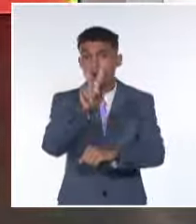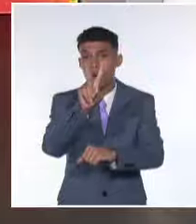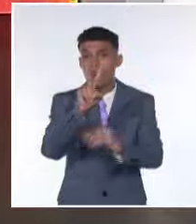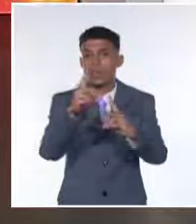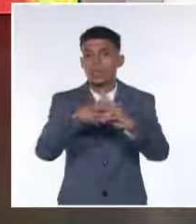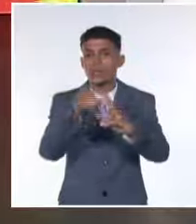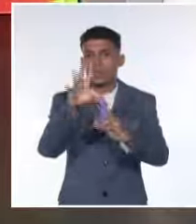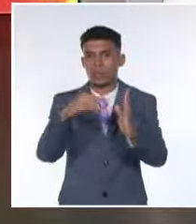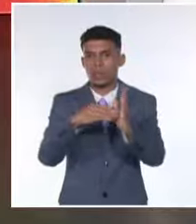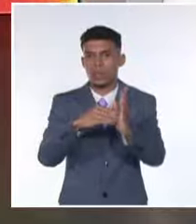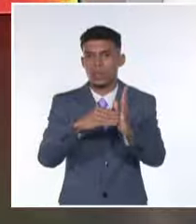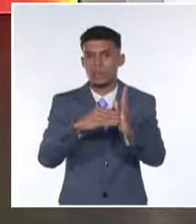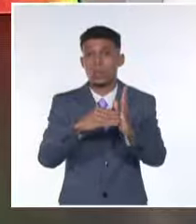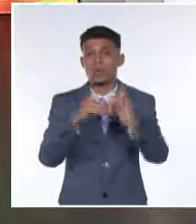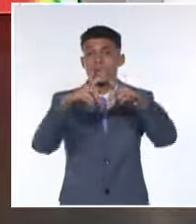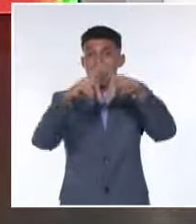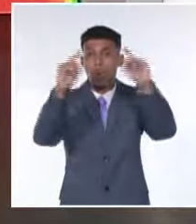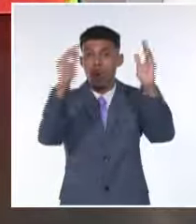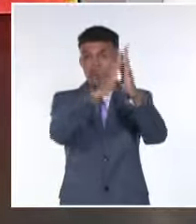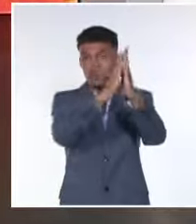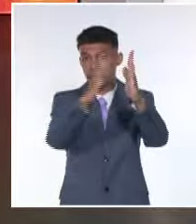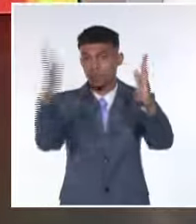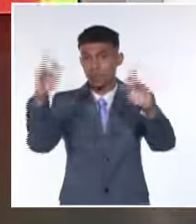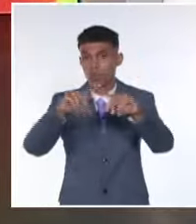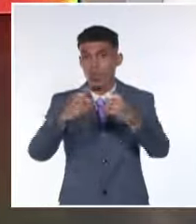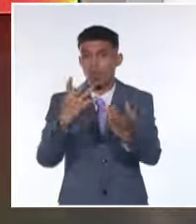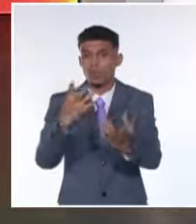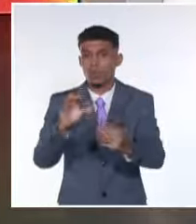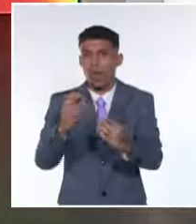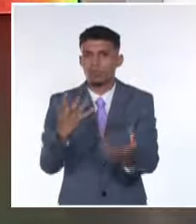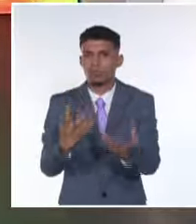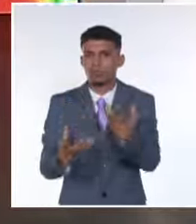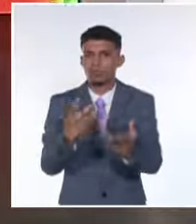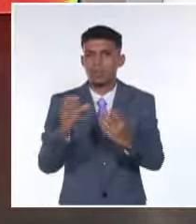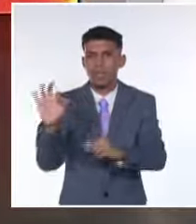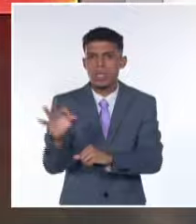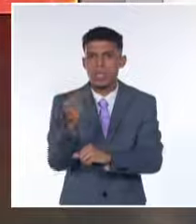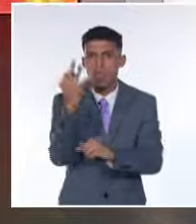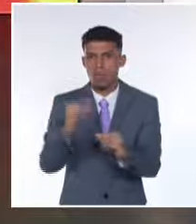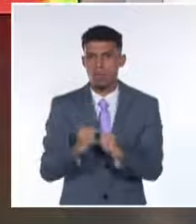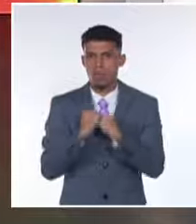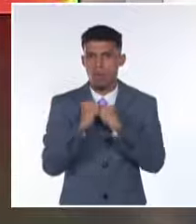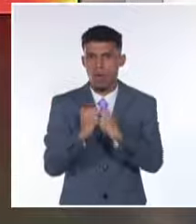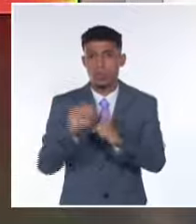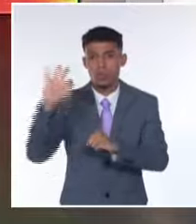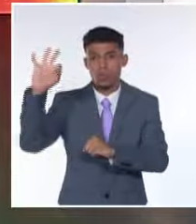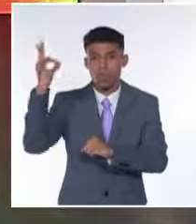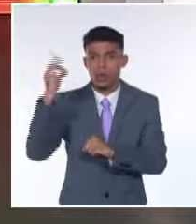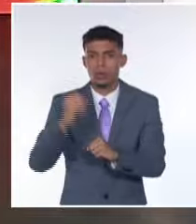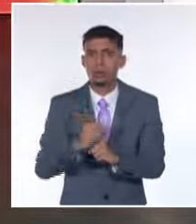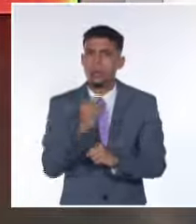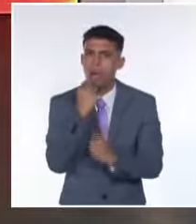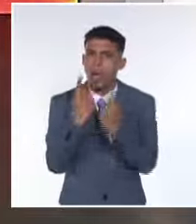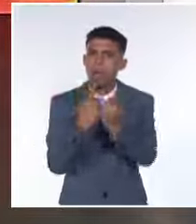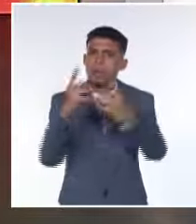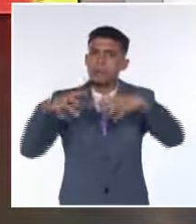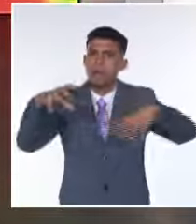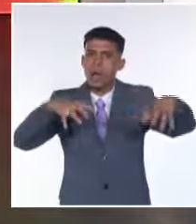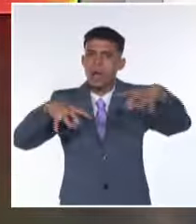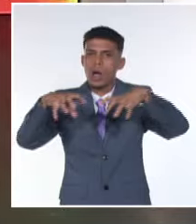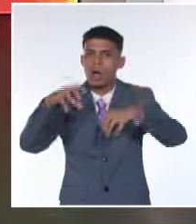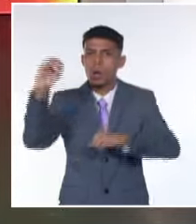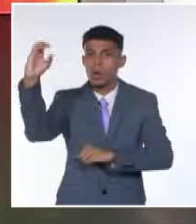hacia zonas del interior y sur, producto del calentamiento del día, se han reportado también algunas precipitaciones, aunque todavía hacia zonas de la costa norte, de la parte occidental